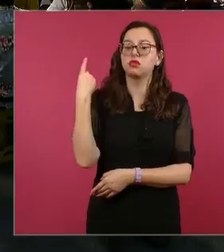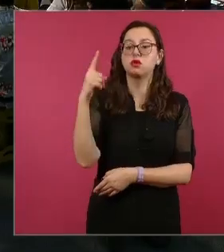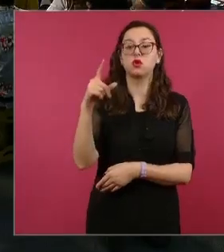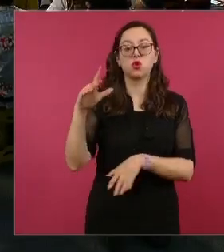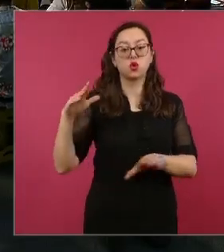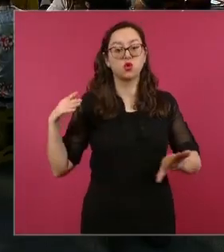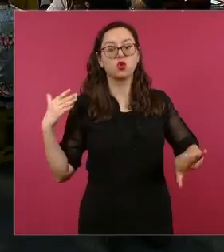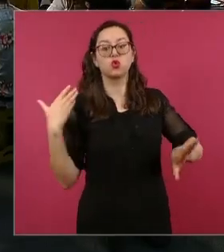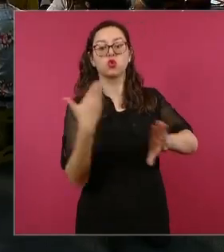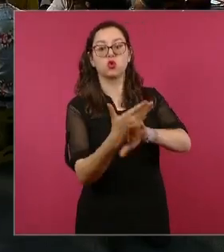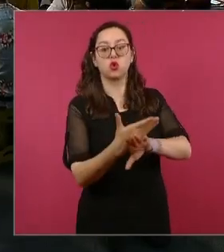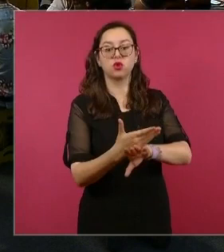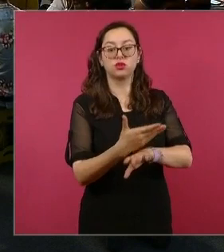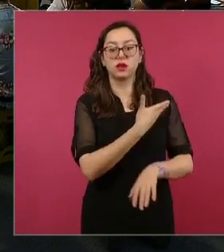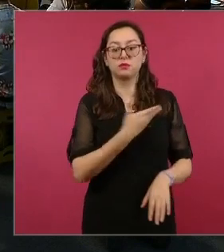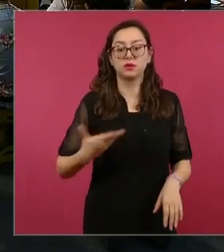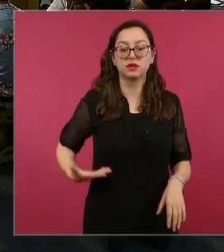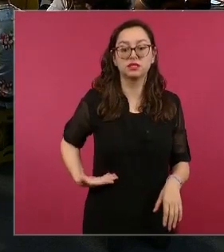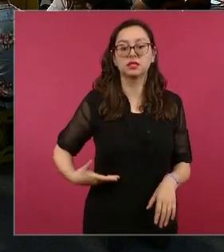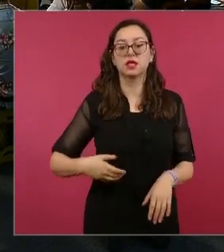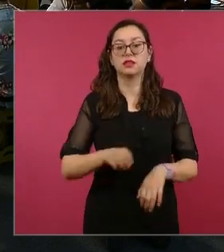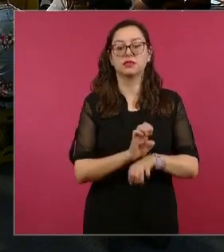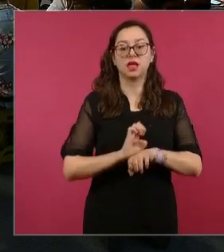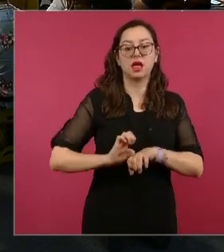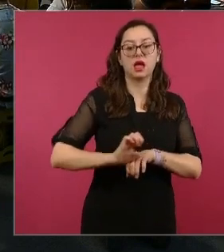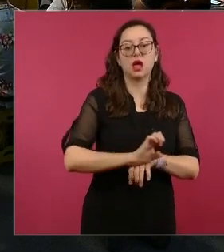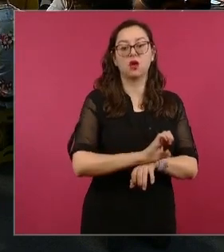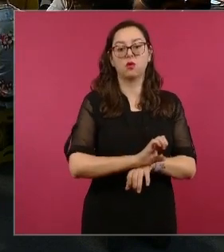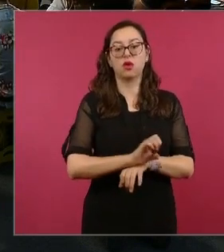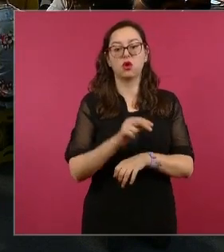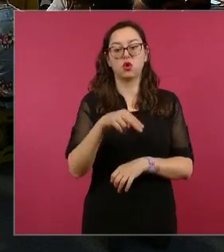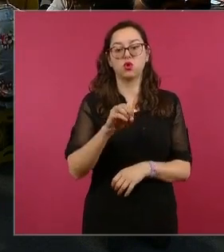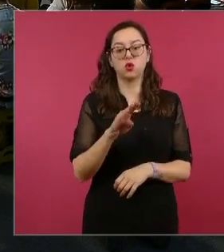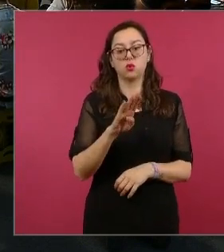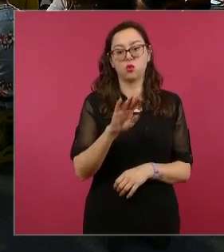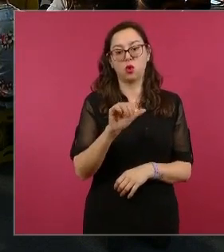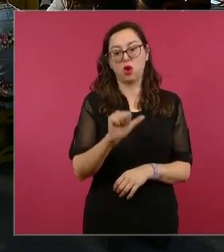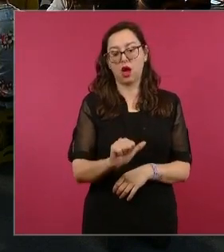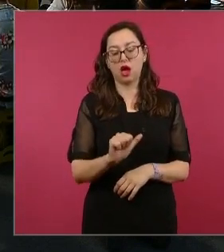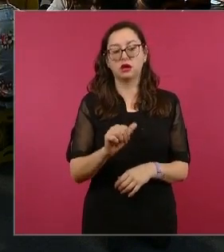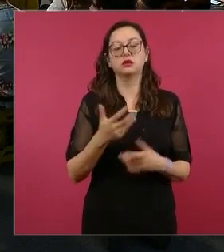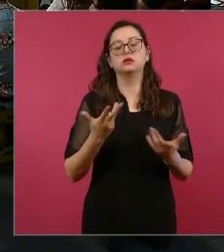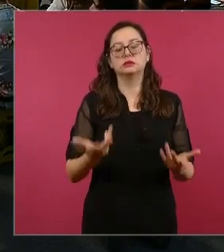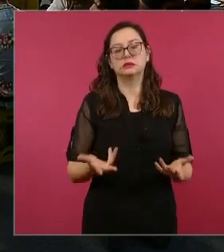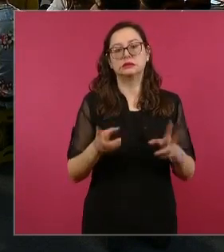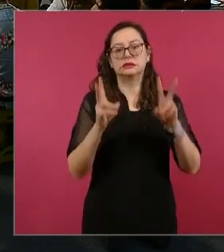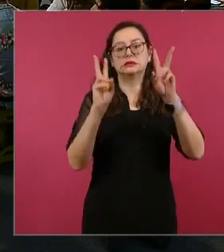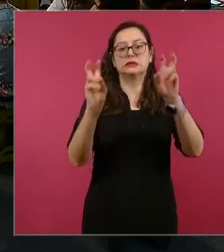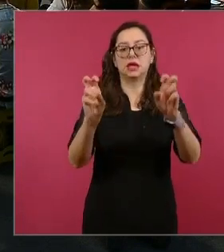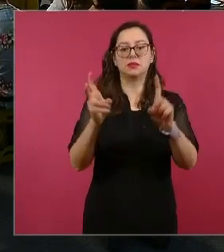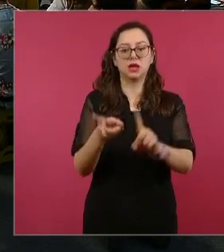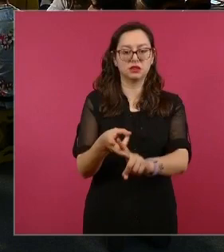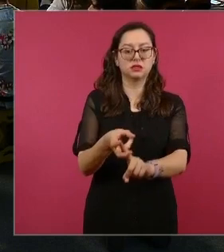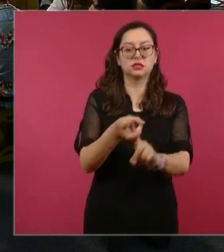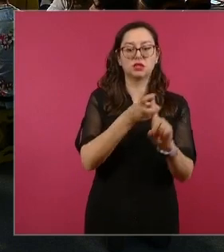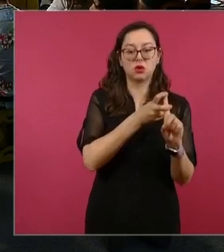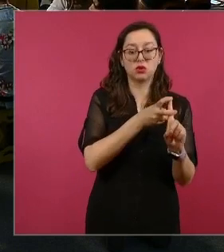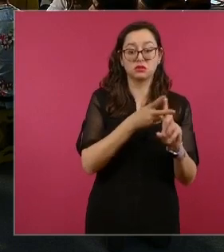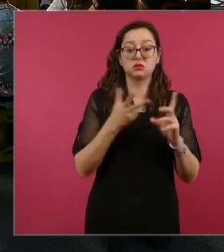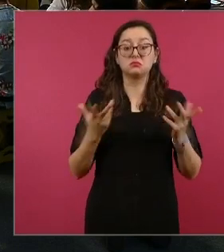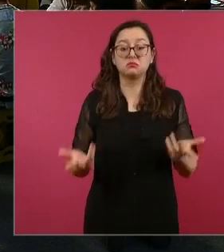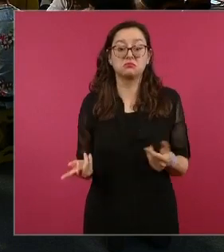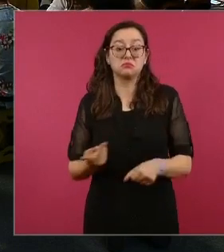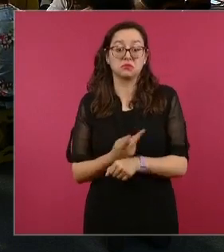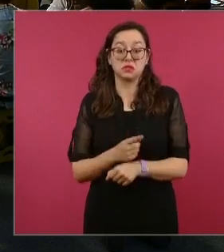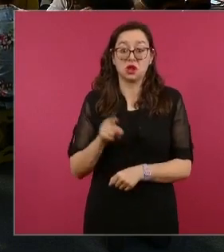contra del presidente de Ecuador, Daniel Noboa, por secuestro, porque afirma o sostiene el diputado Noroña,